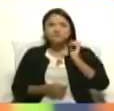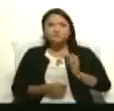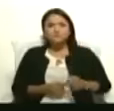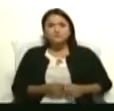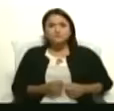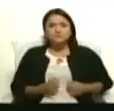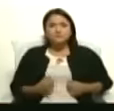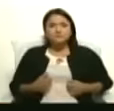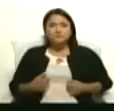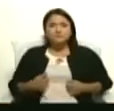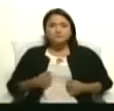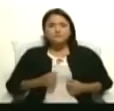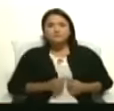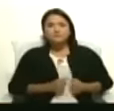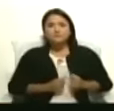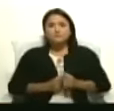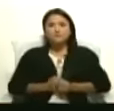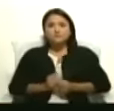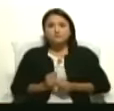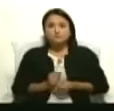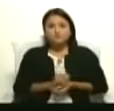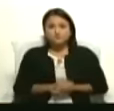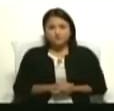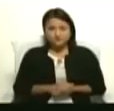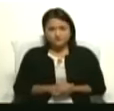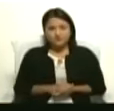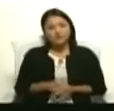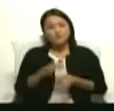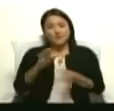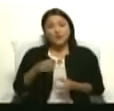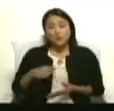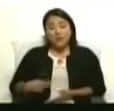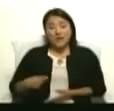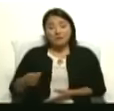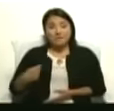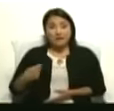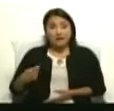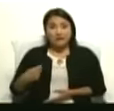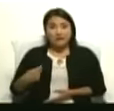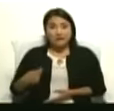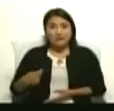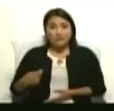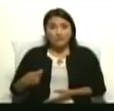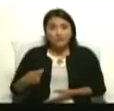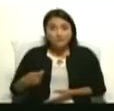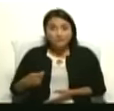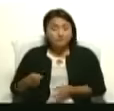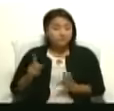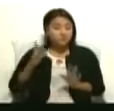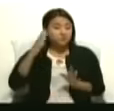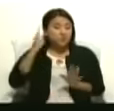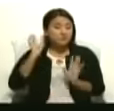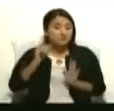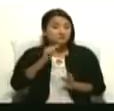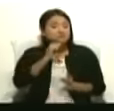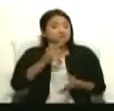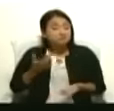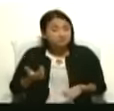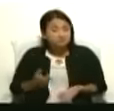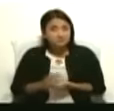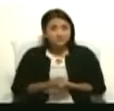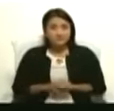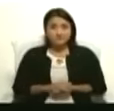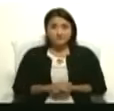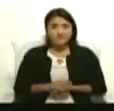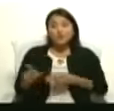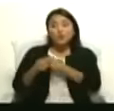decir quién sabe a cuánto de cuánto quién sabe a cambio de cuánto fantasma Sembrador